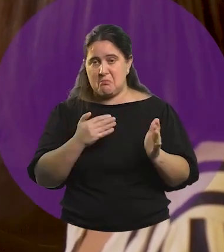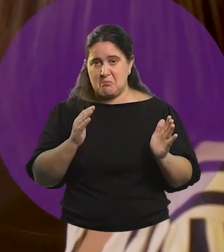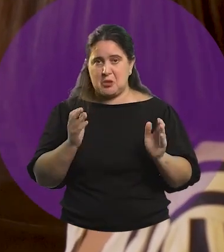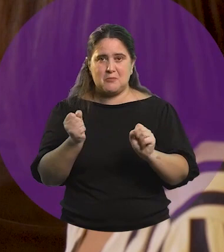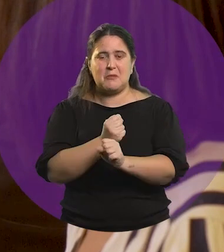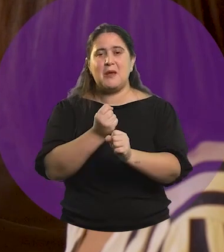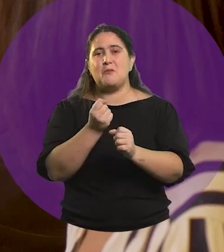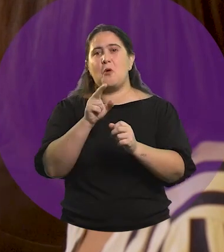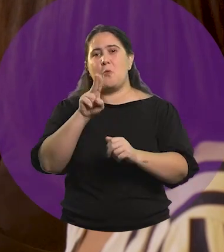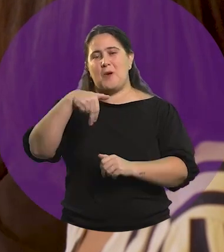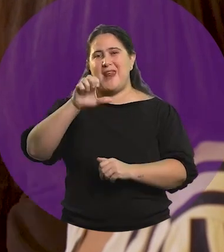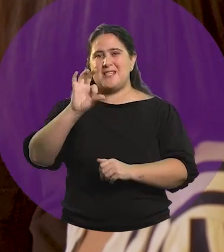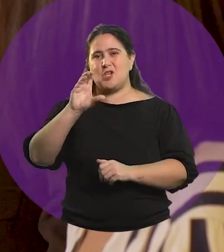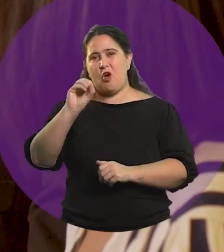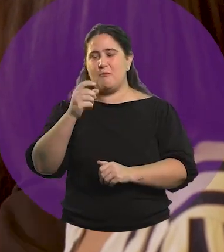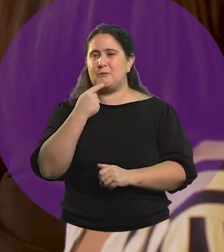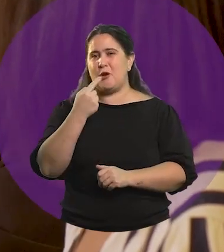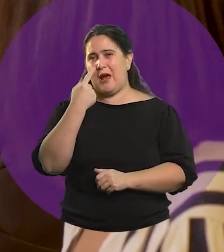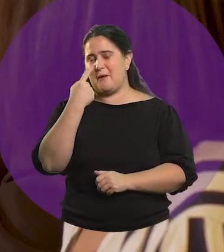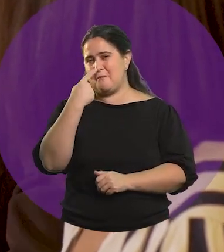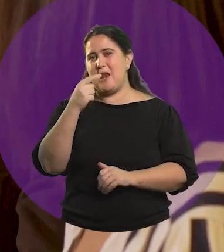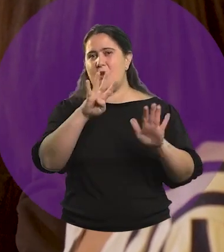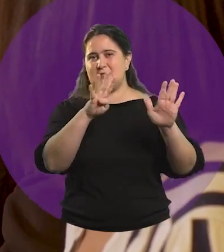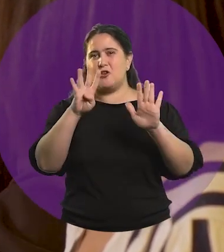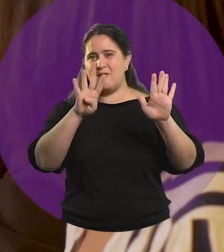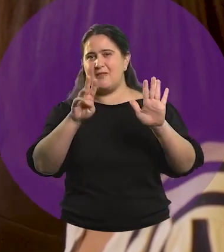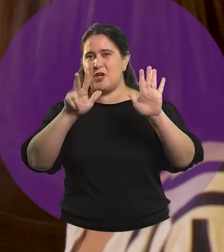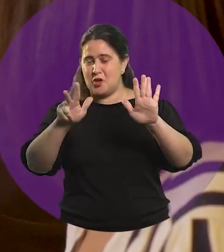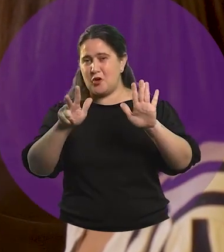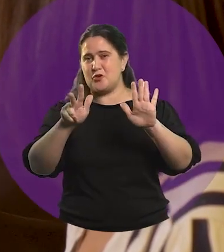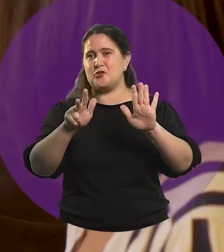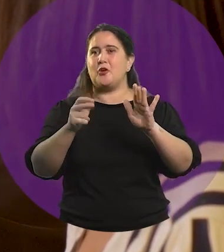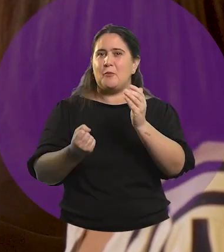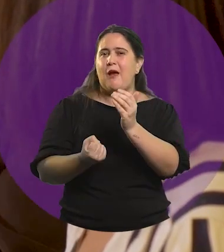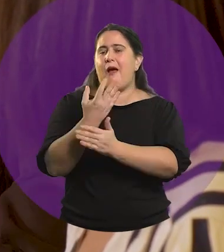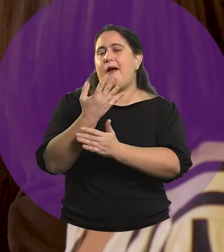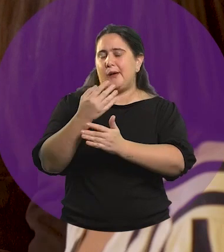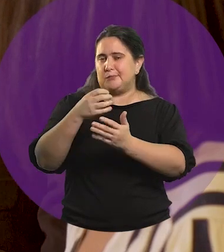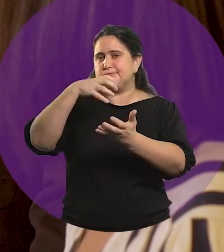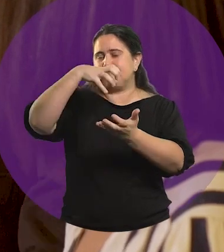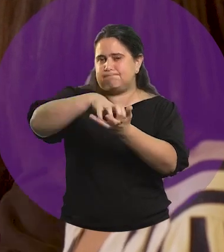L'Oréal UNESCO es de 1998, la cátedra UNESCO de Género y Ciencias es del 2001,